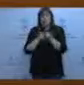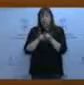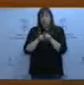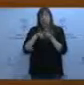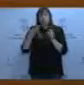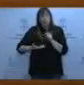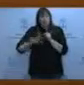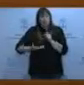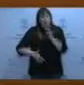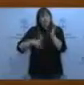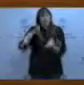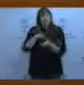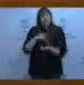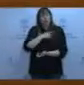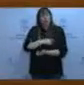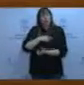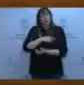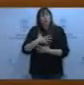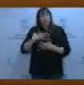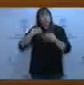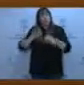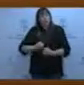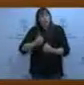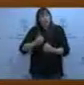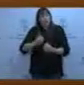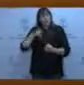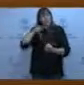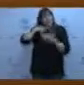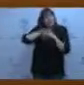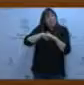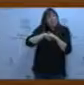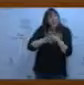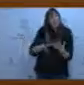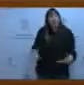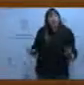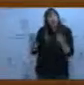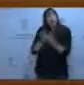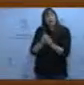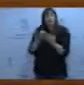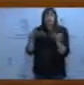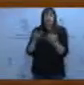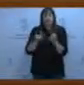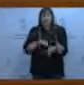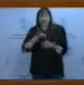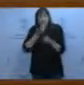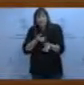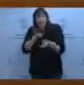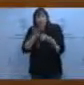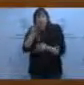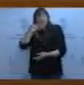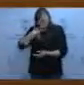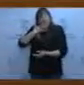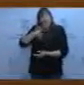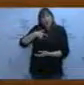tramite en la Comisión de Sanidad, su tramitación va a estar acompañada de la información, del conocimiento de